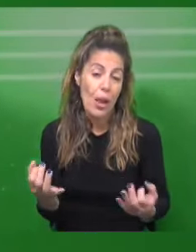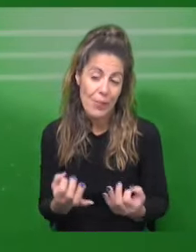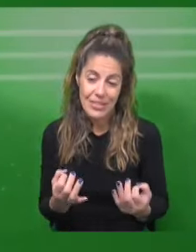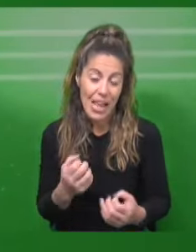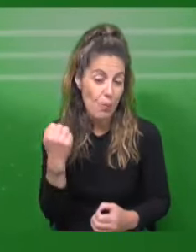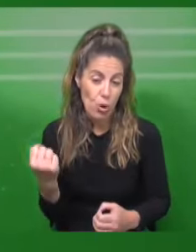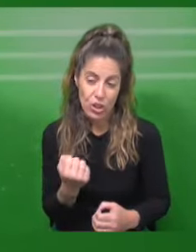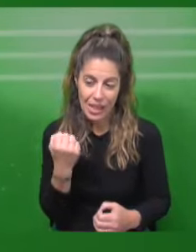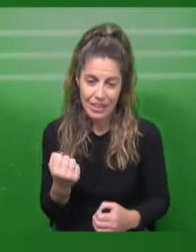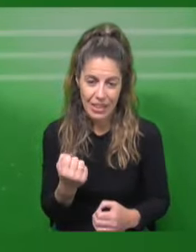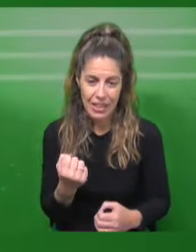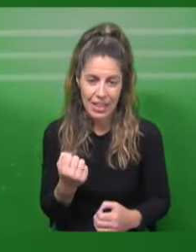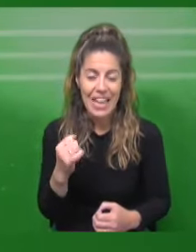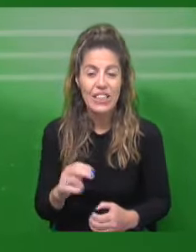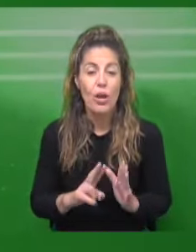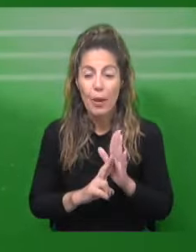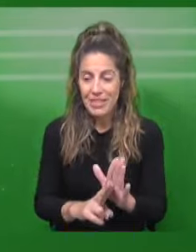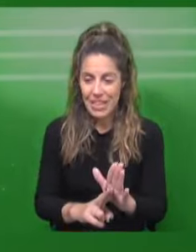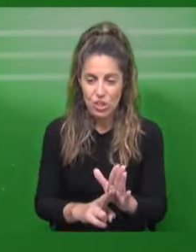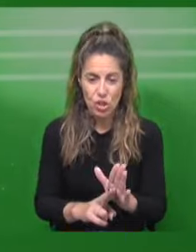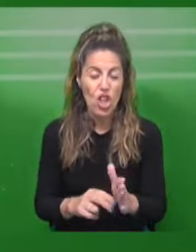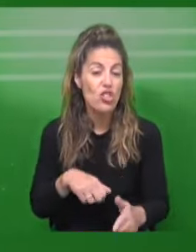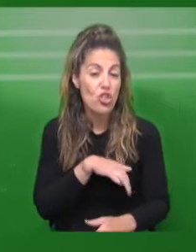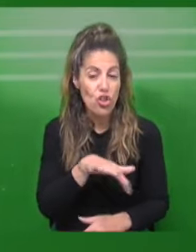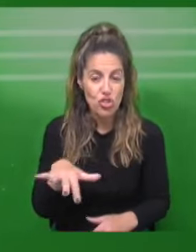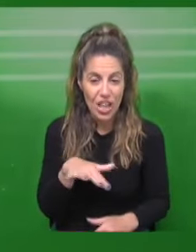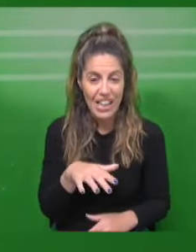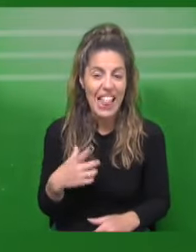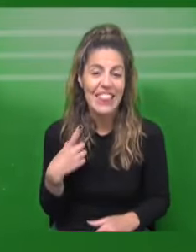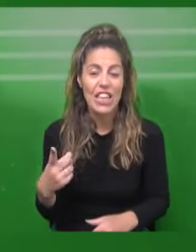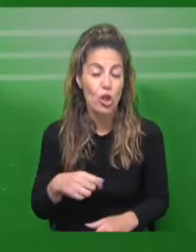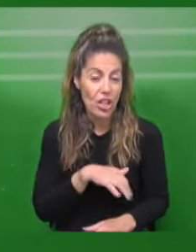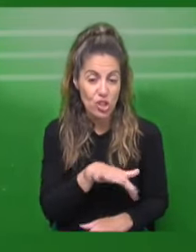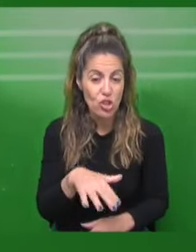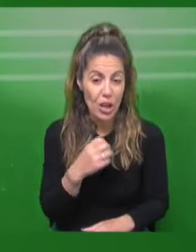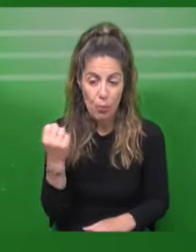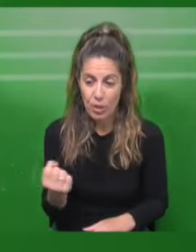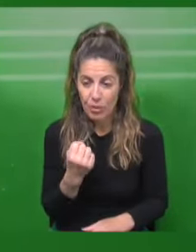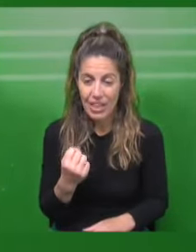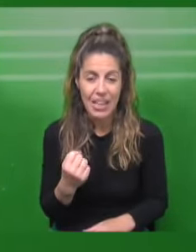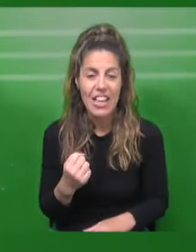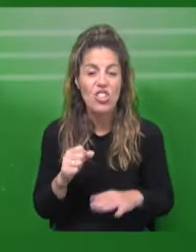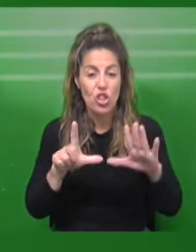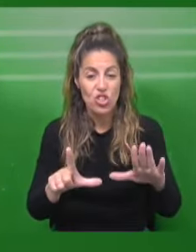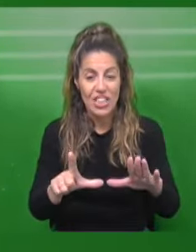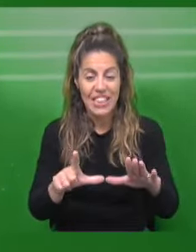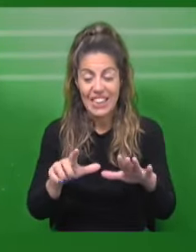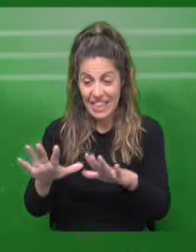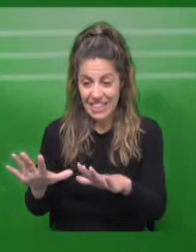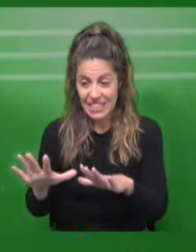importante eh tiene una representación social de directores sociales muy importante en el directores son siete de